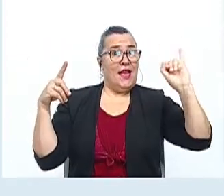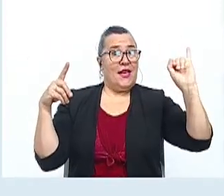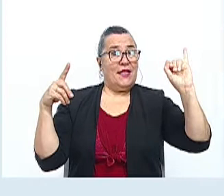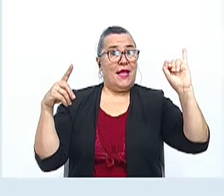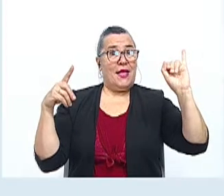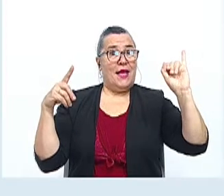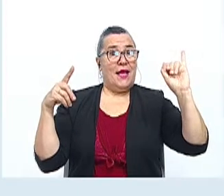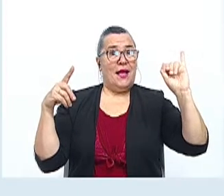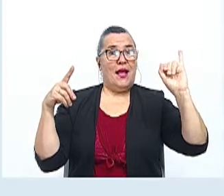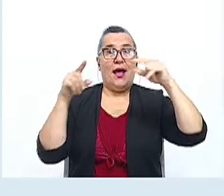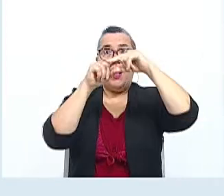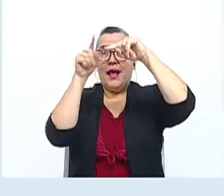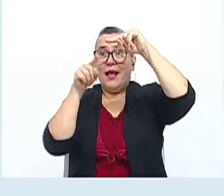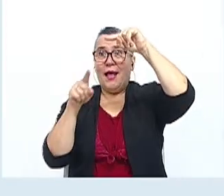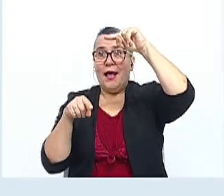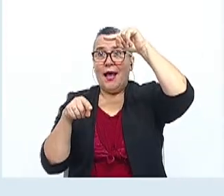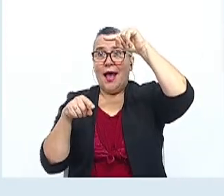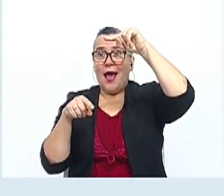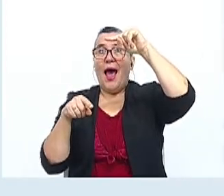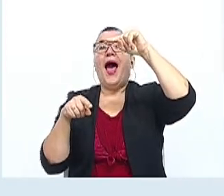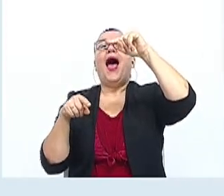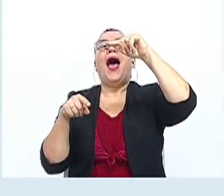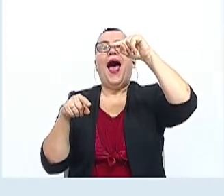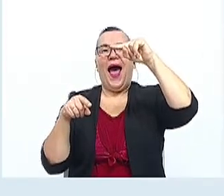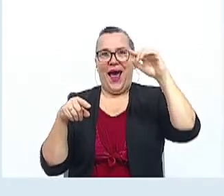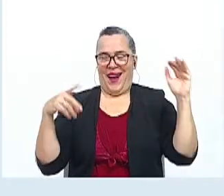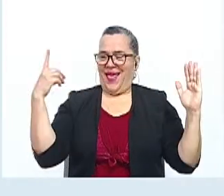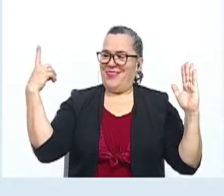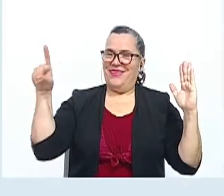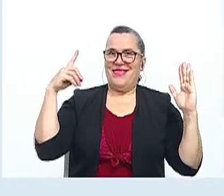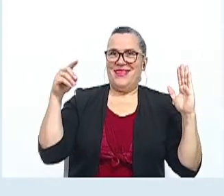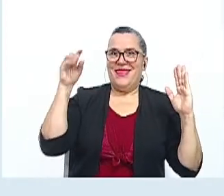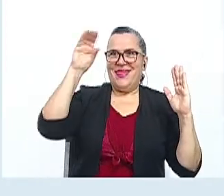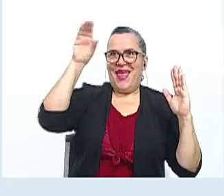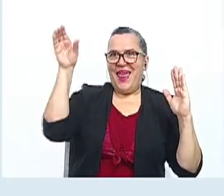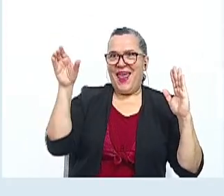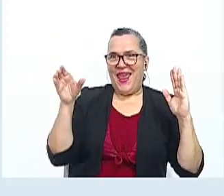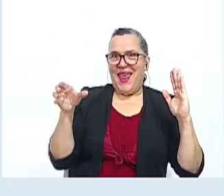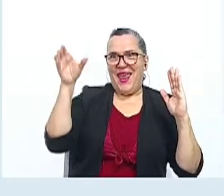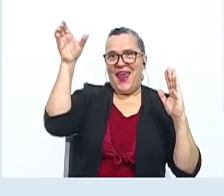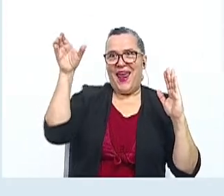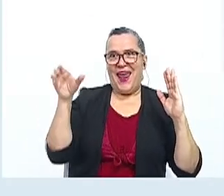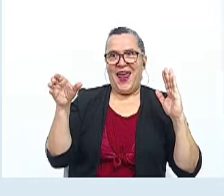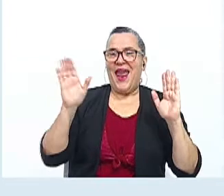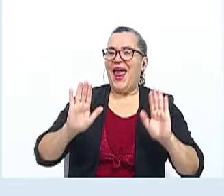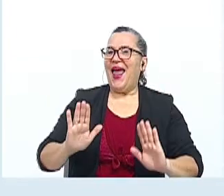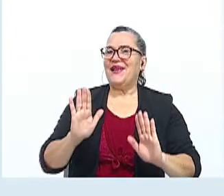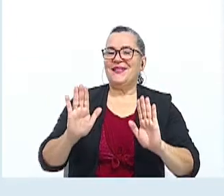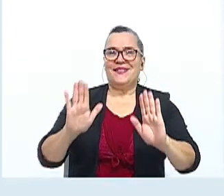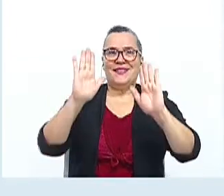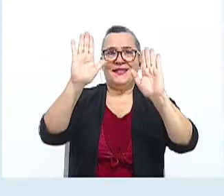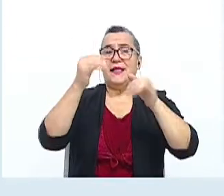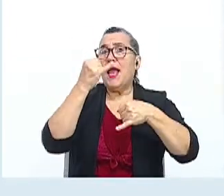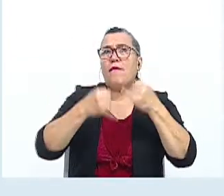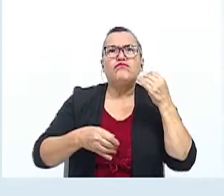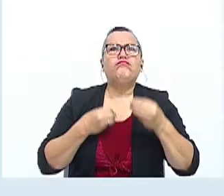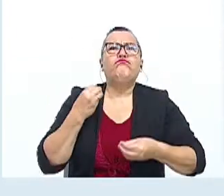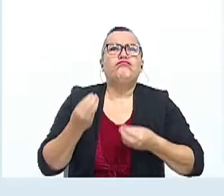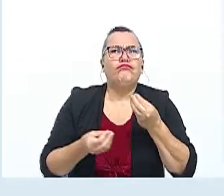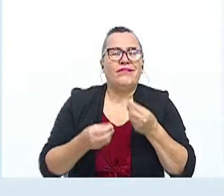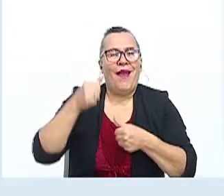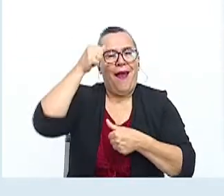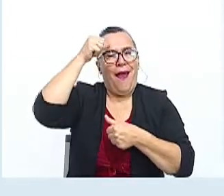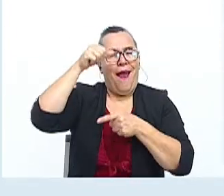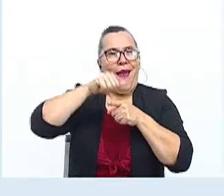metaloides? Muy bien, están a la derecha de los metaloides. Excelente. Y por último, vamos a